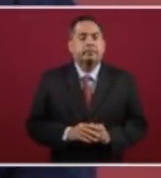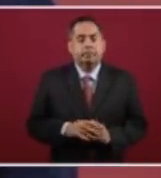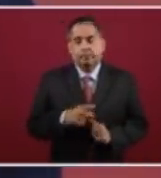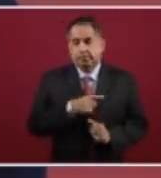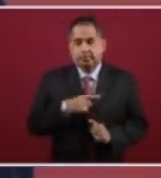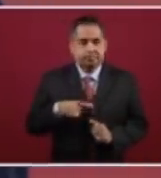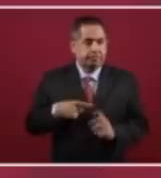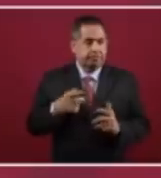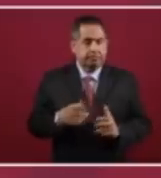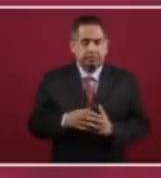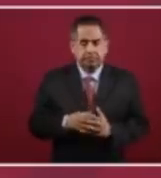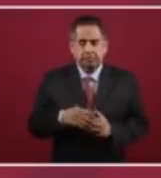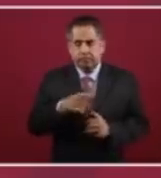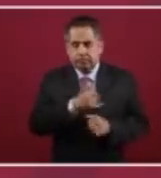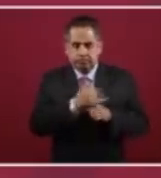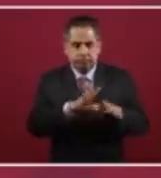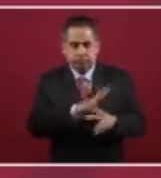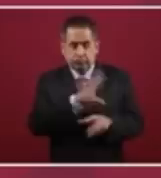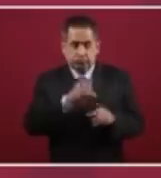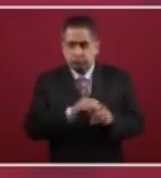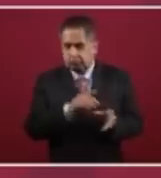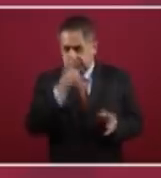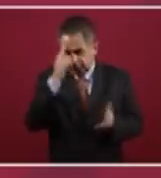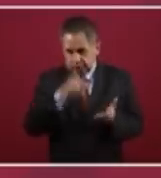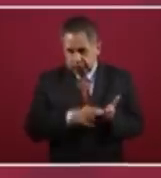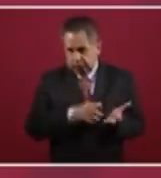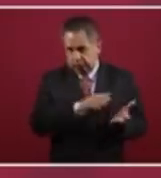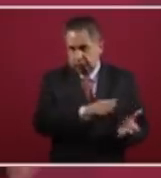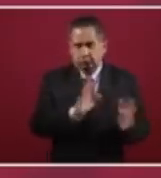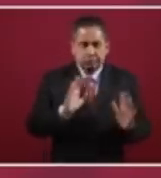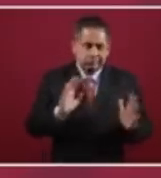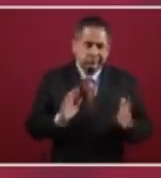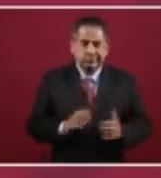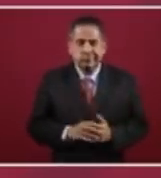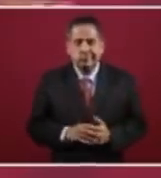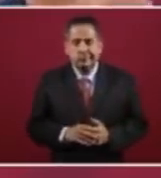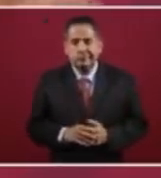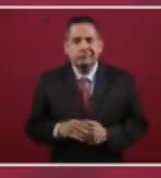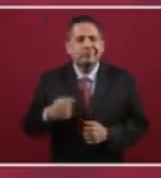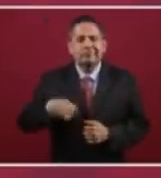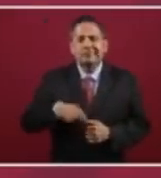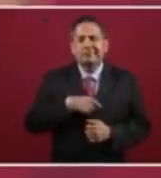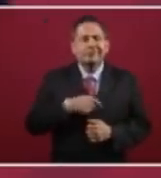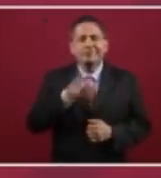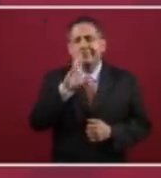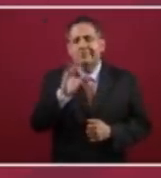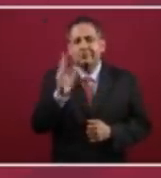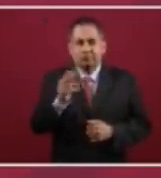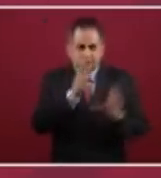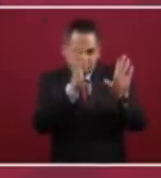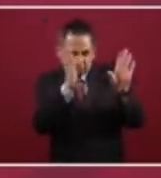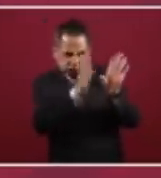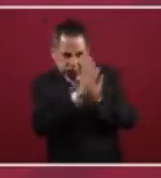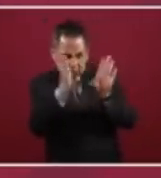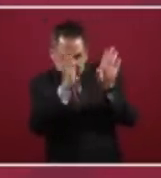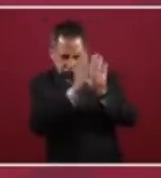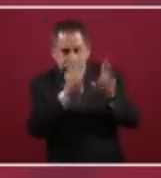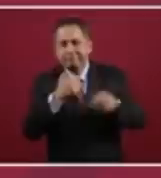deben tener toda la información, aunque nosotros ya no hacemos espionaje,